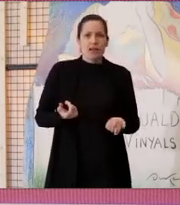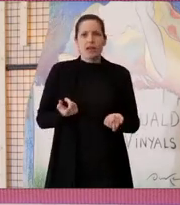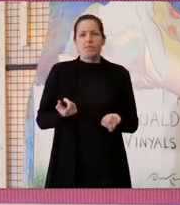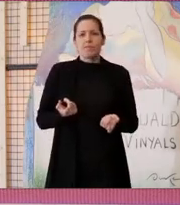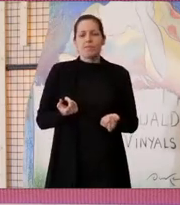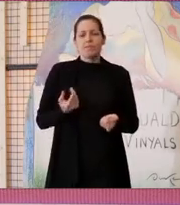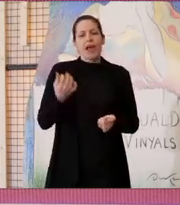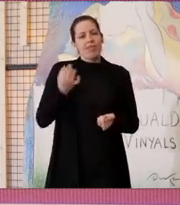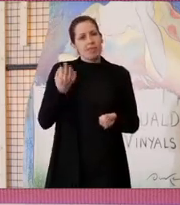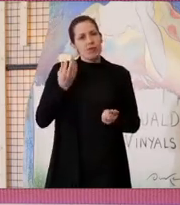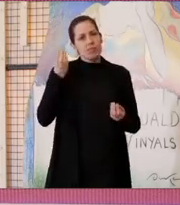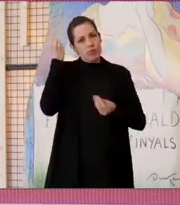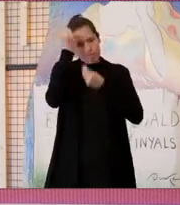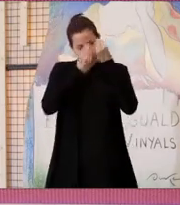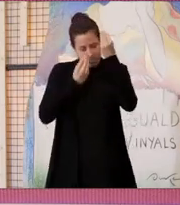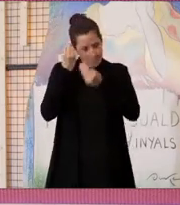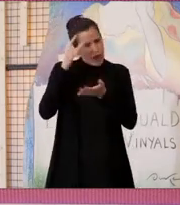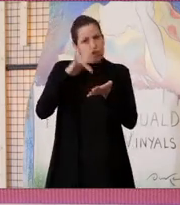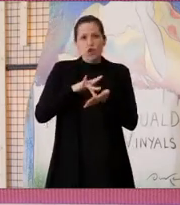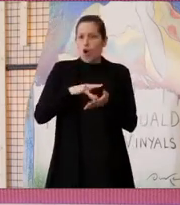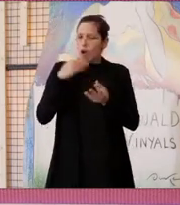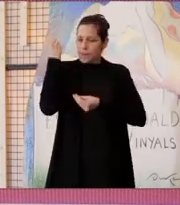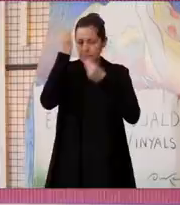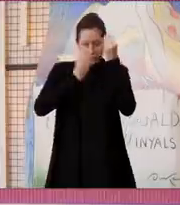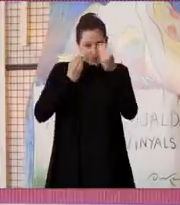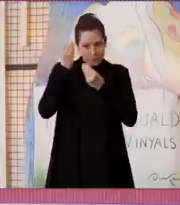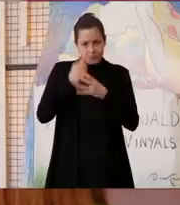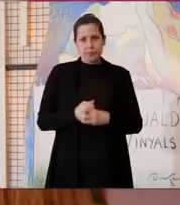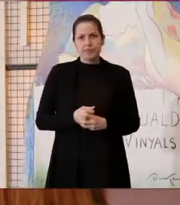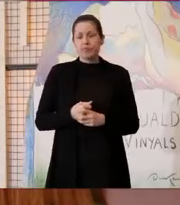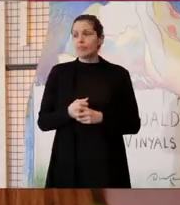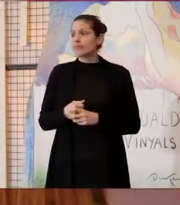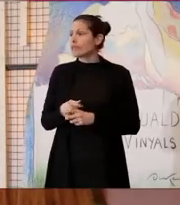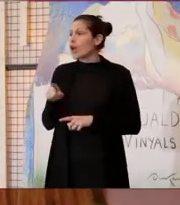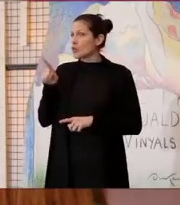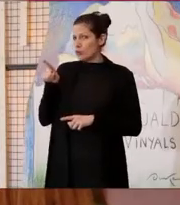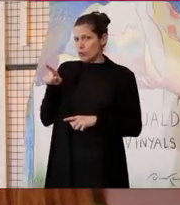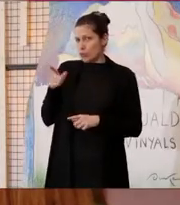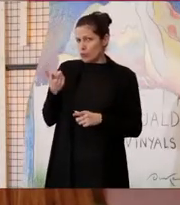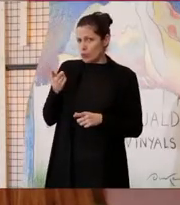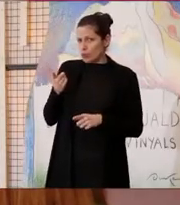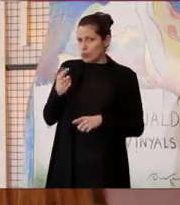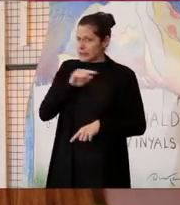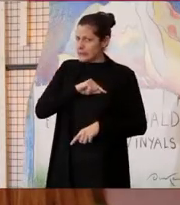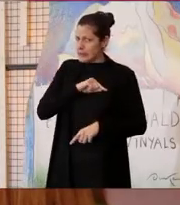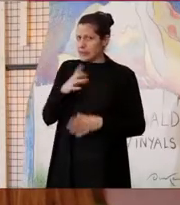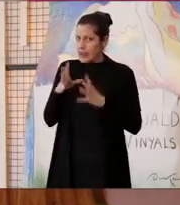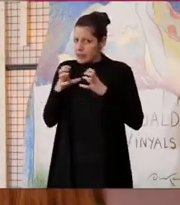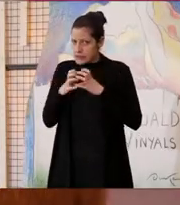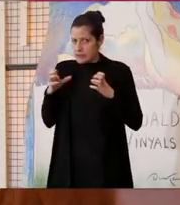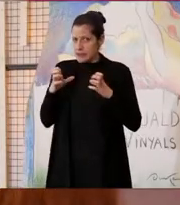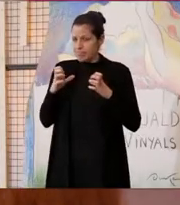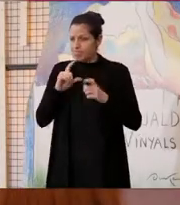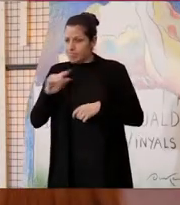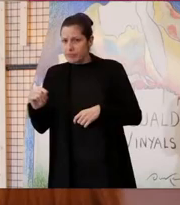creo que esa es la reflexión que nos toca y tú has tenido la tentación de irte Sí muchísimas veces al menos